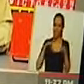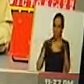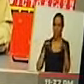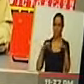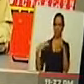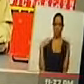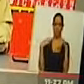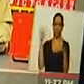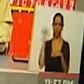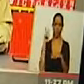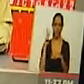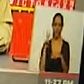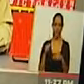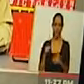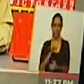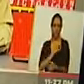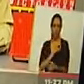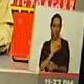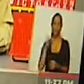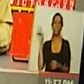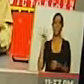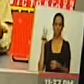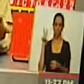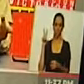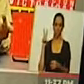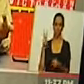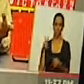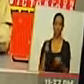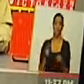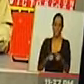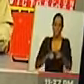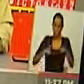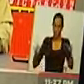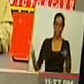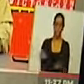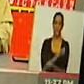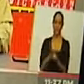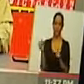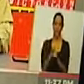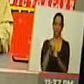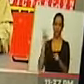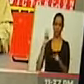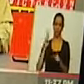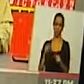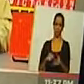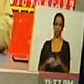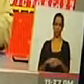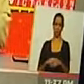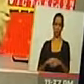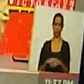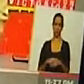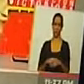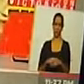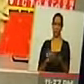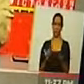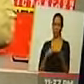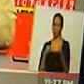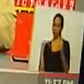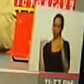para desestabilizar a Venezuela, para llenar de violencia a Venezuela, para escalar